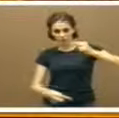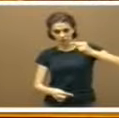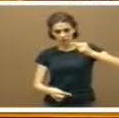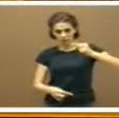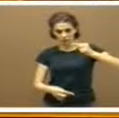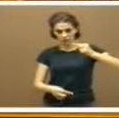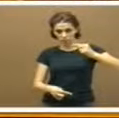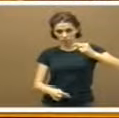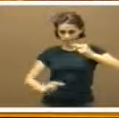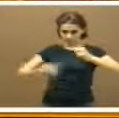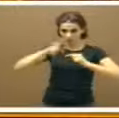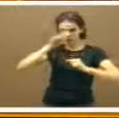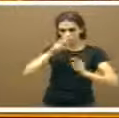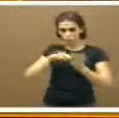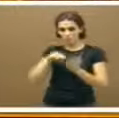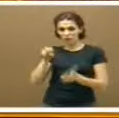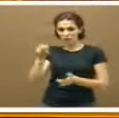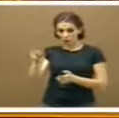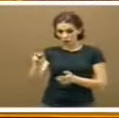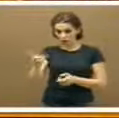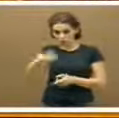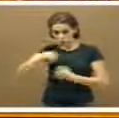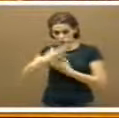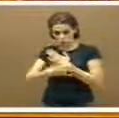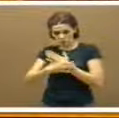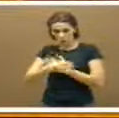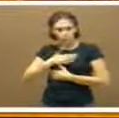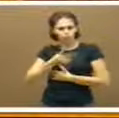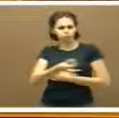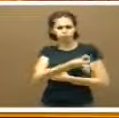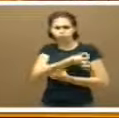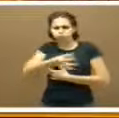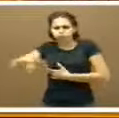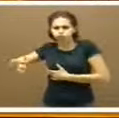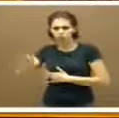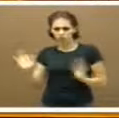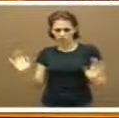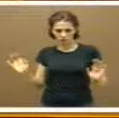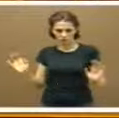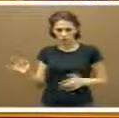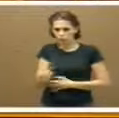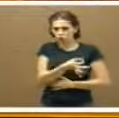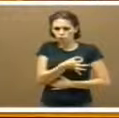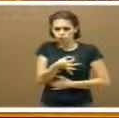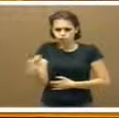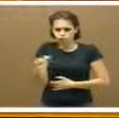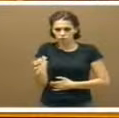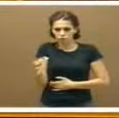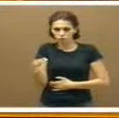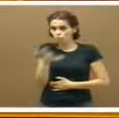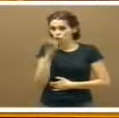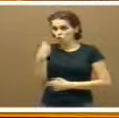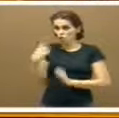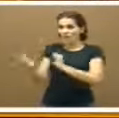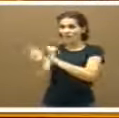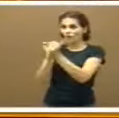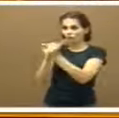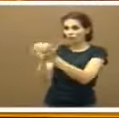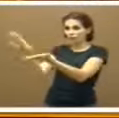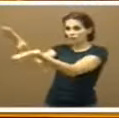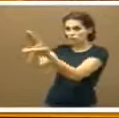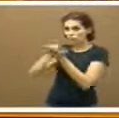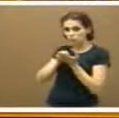2012 ha sido brillante. Tan brillante ha sido que se ha tomado como referencia y como ejemplo